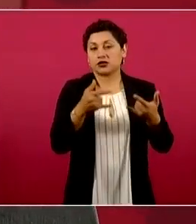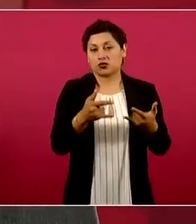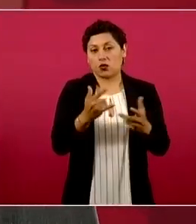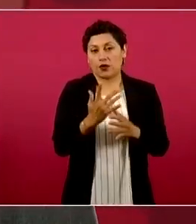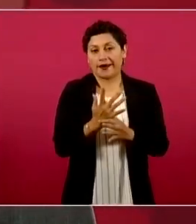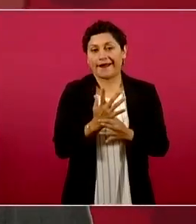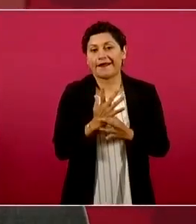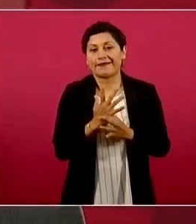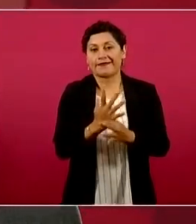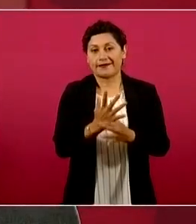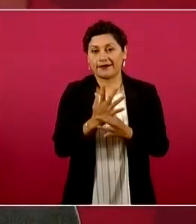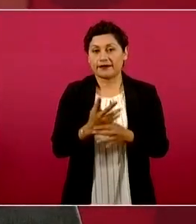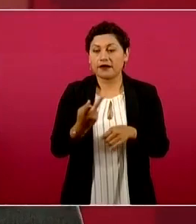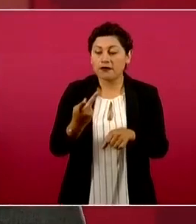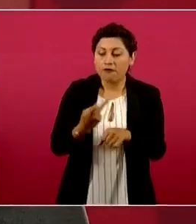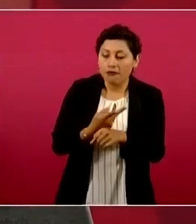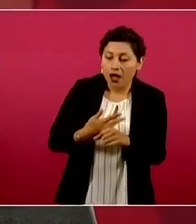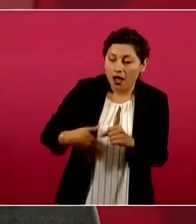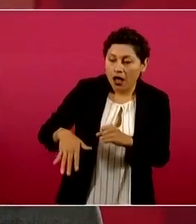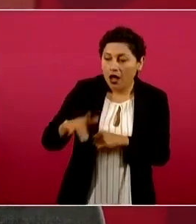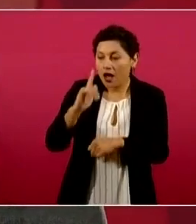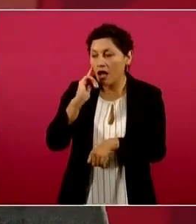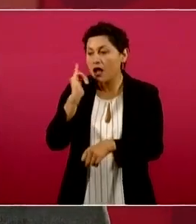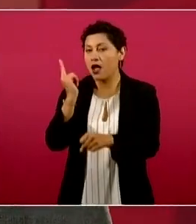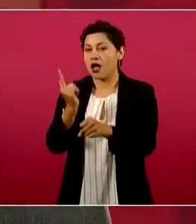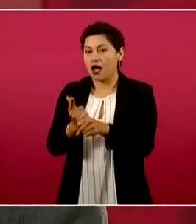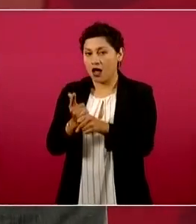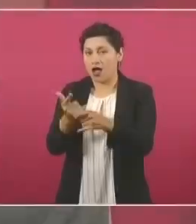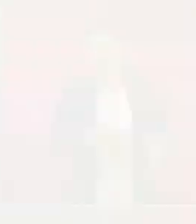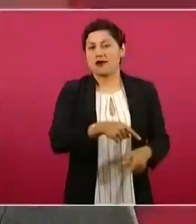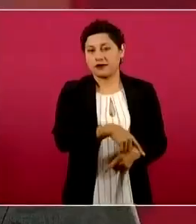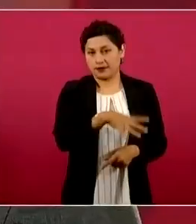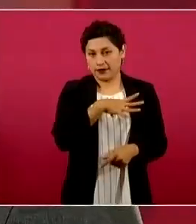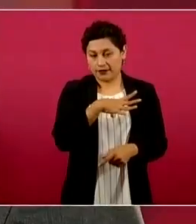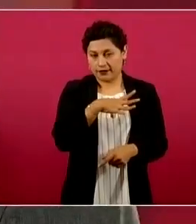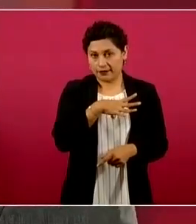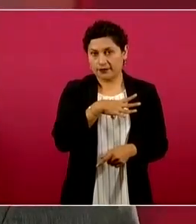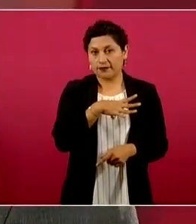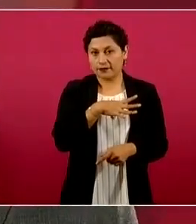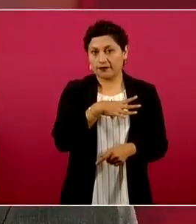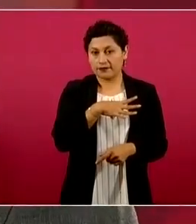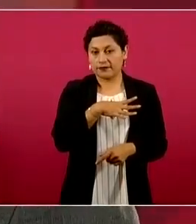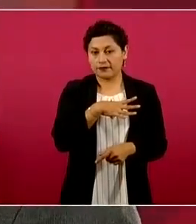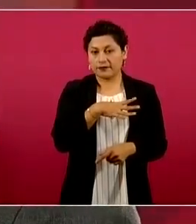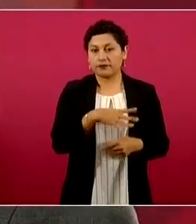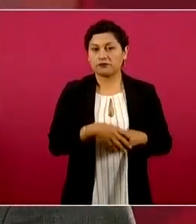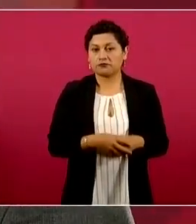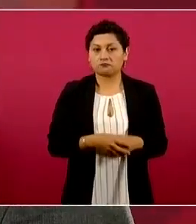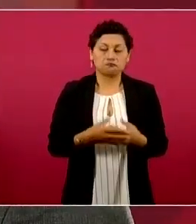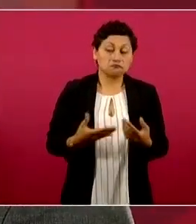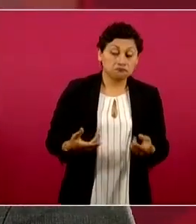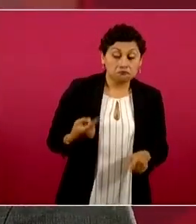de lo sucedido desde anoche quienes participaron